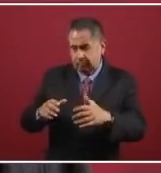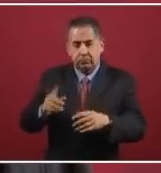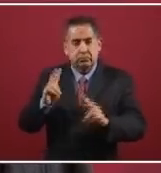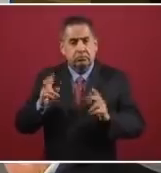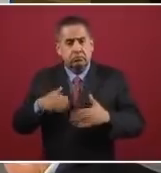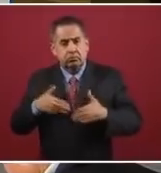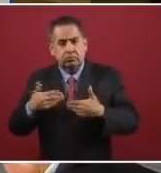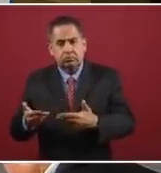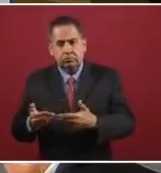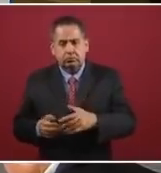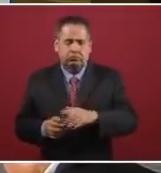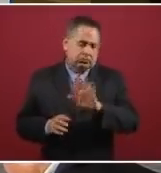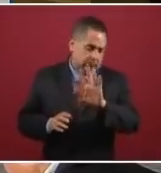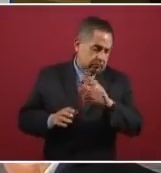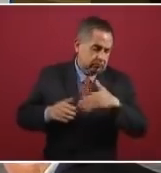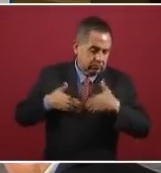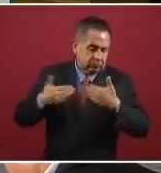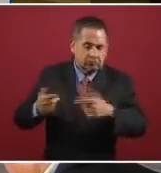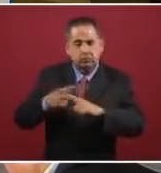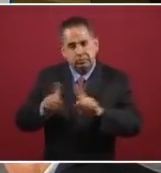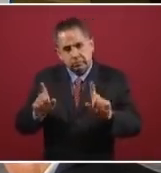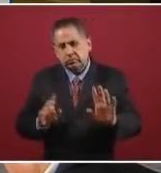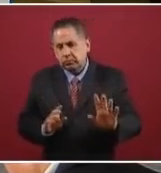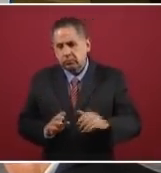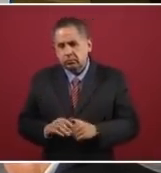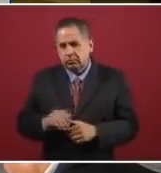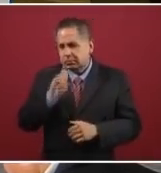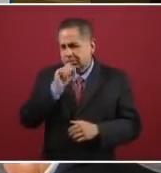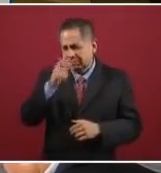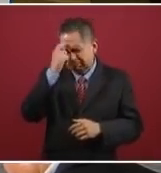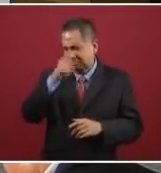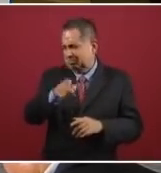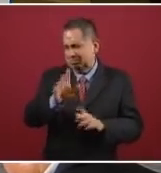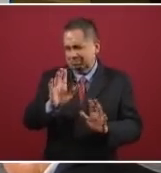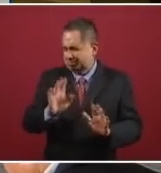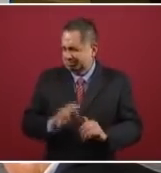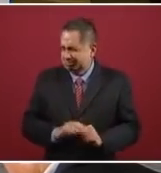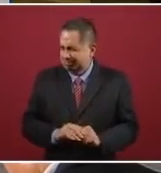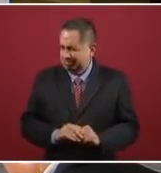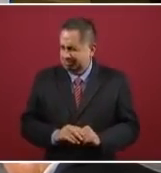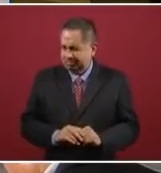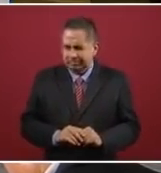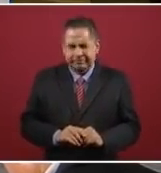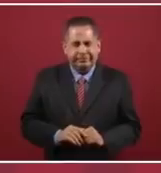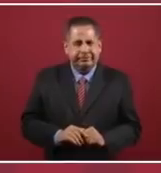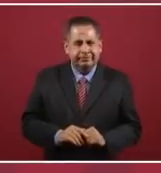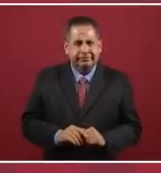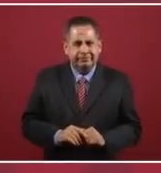confianza. Ah, de confianza. Tampoco, ¿eh?